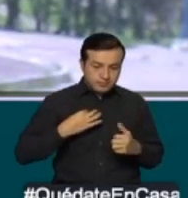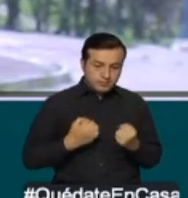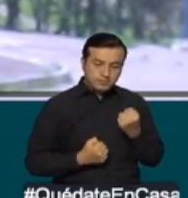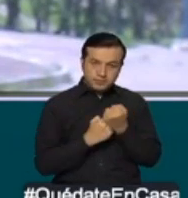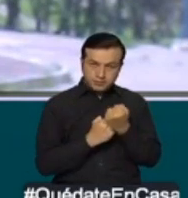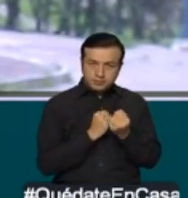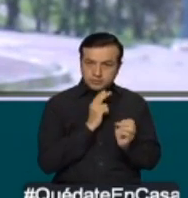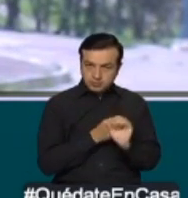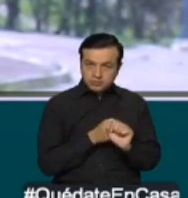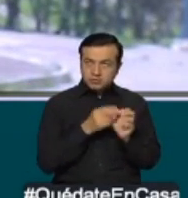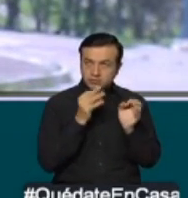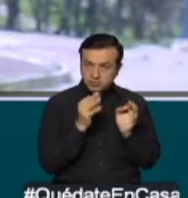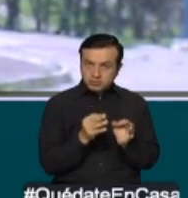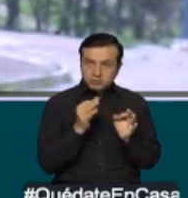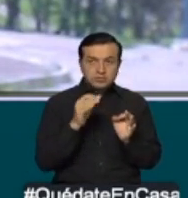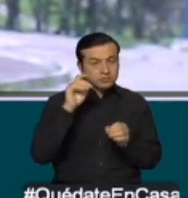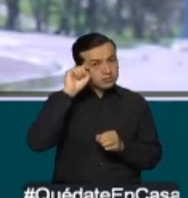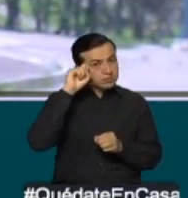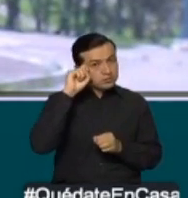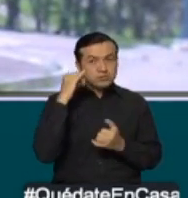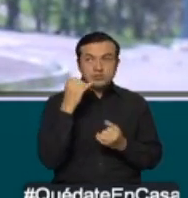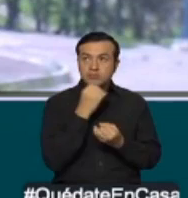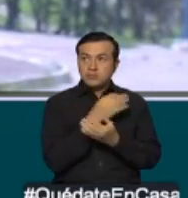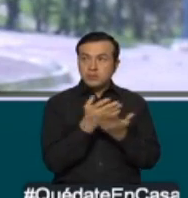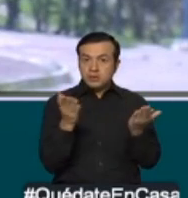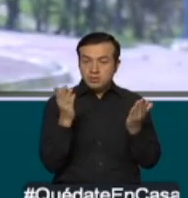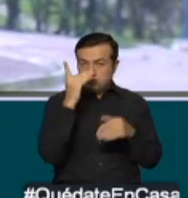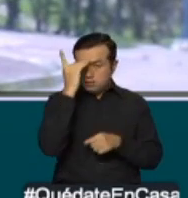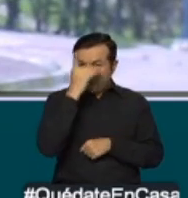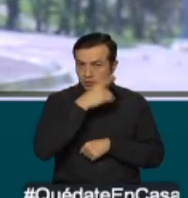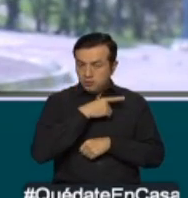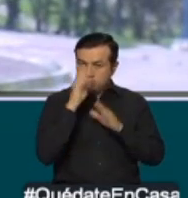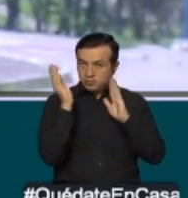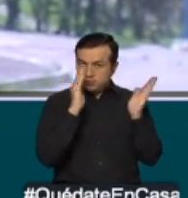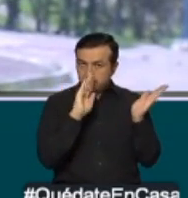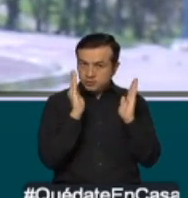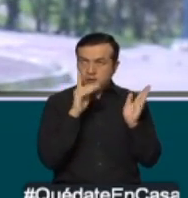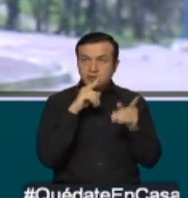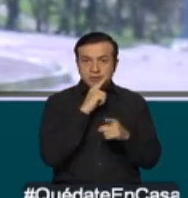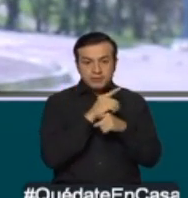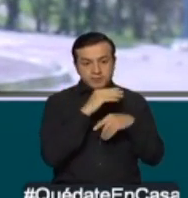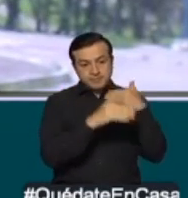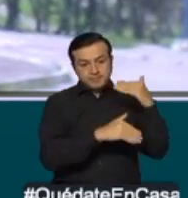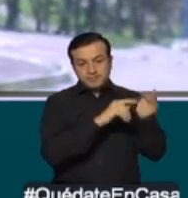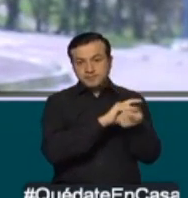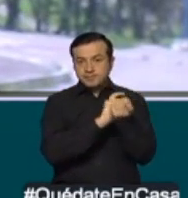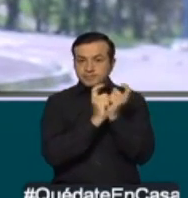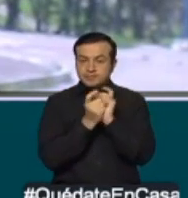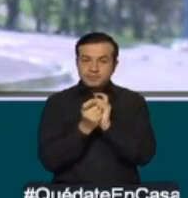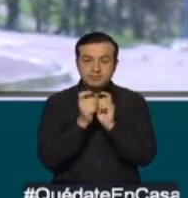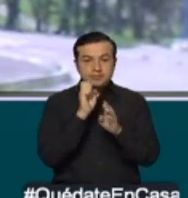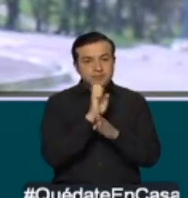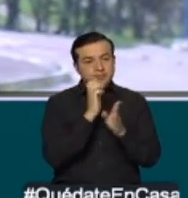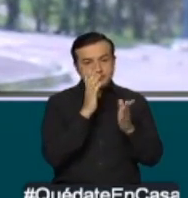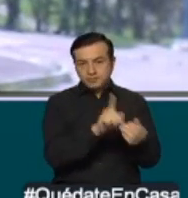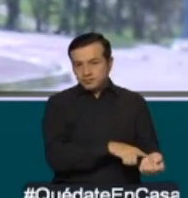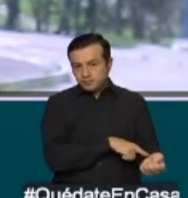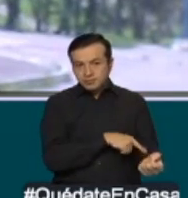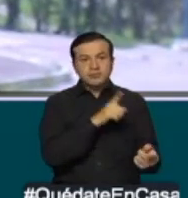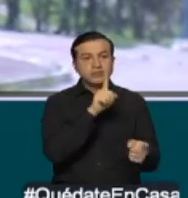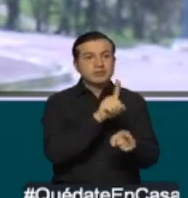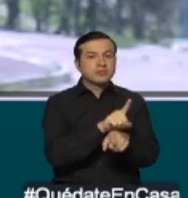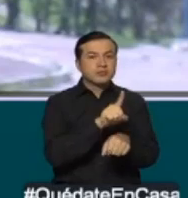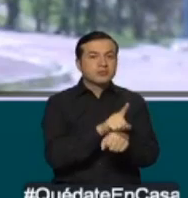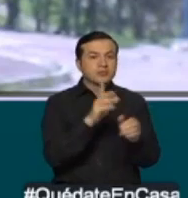de este proyecto hay que tomar en cuenta que es una medida transitoria hay que hay que hacer un proceso de transición los ecuatorianos estamos acostumbrados a que un